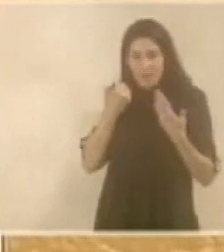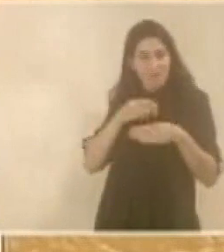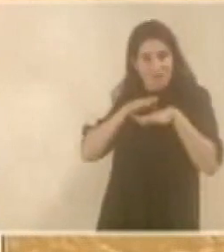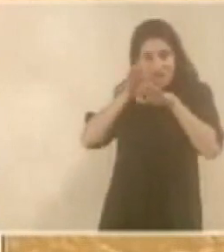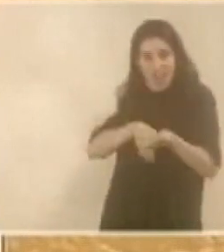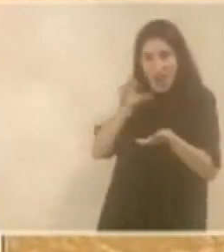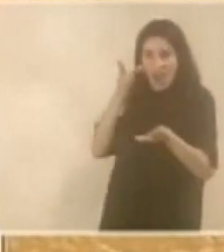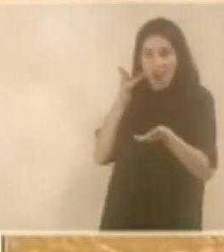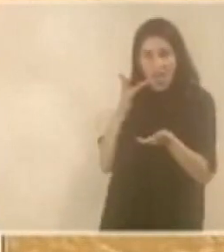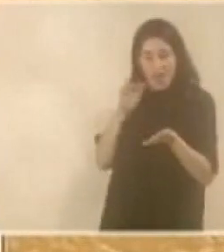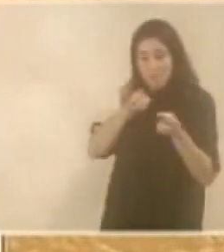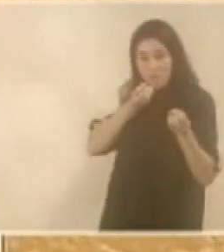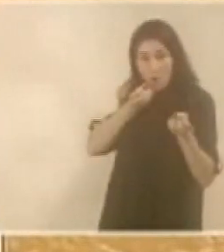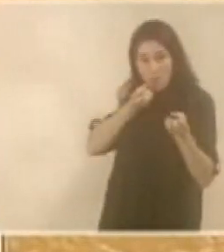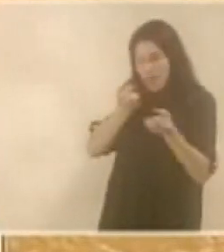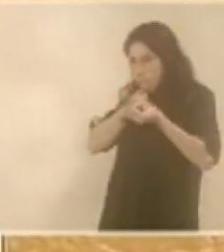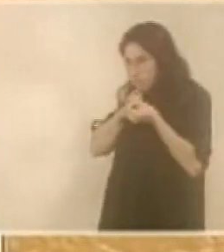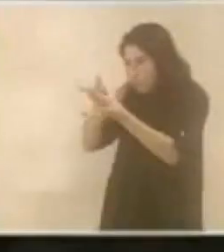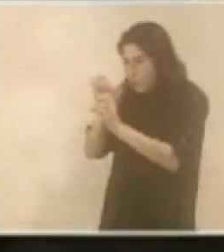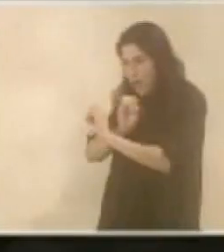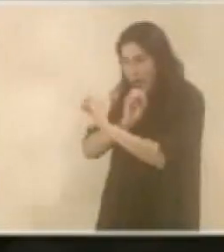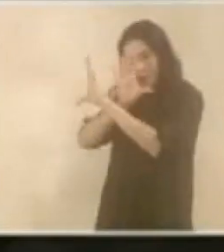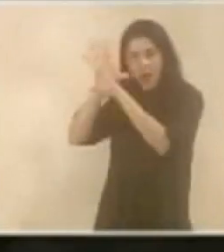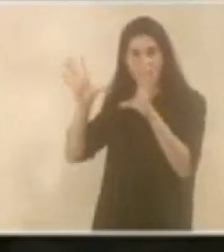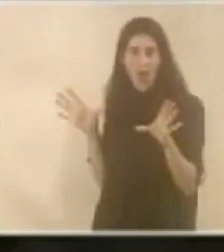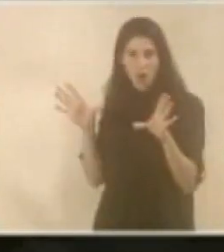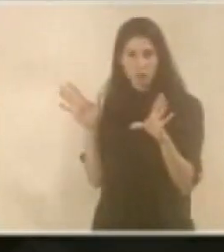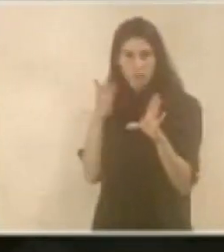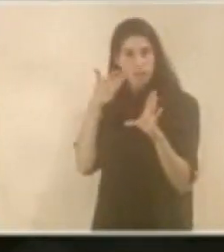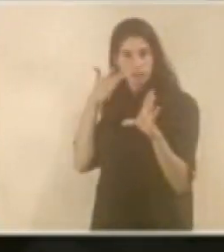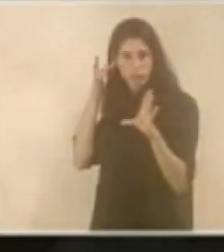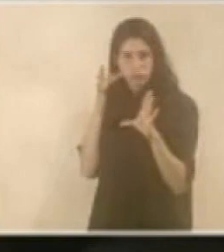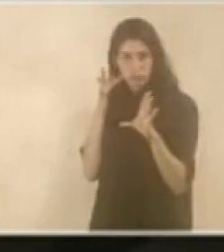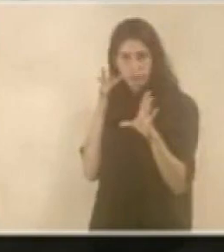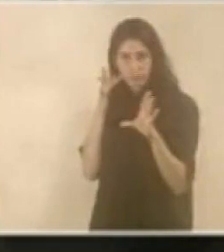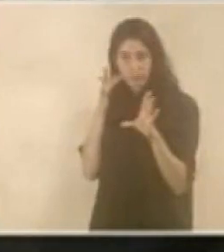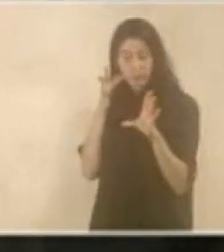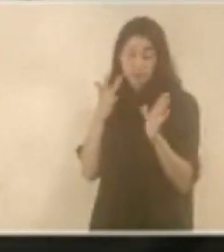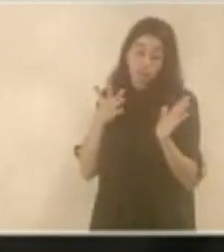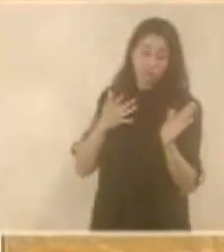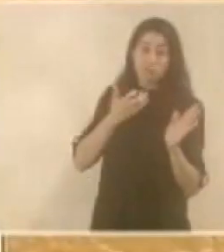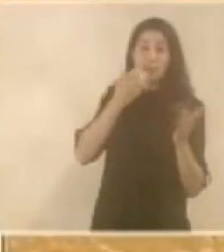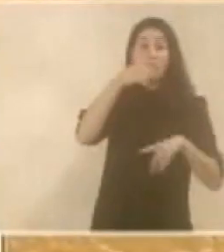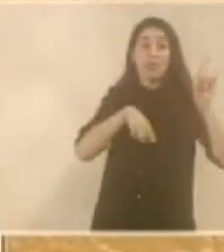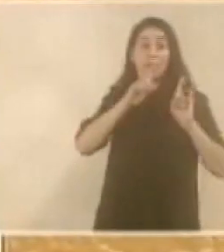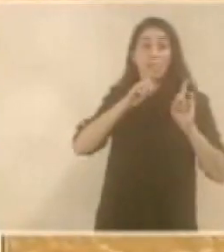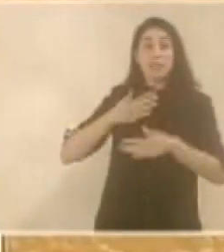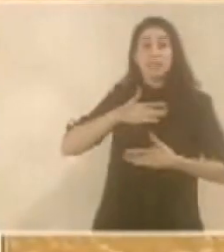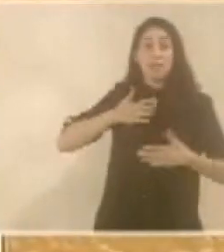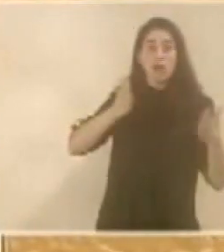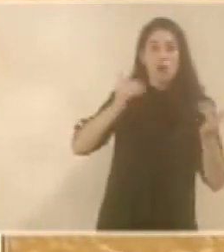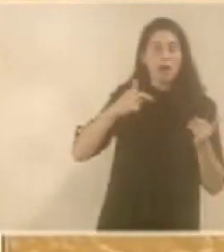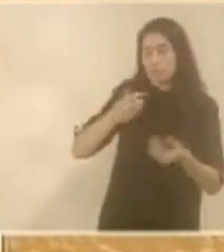requiriese con total franqueza y crudeza, aun cuando ello pudiera resultar incómodo. Me voy a